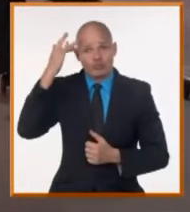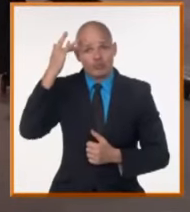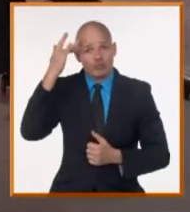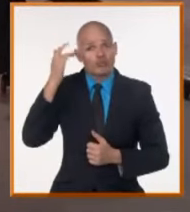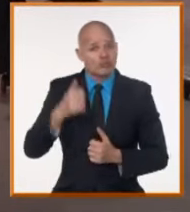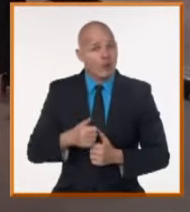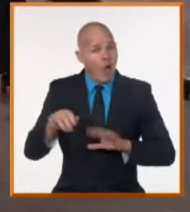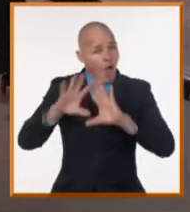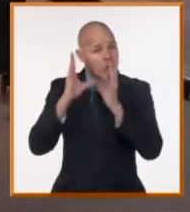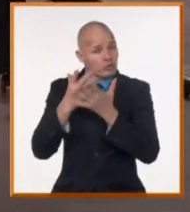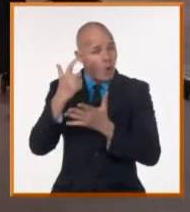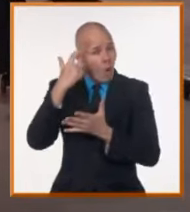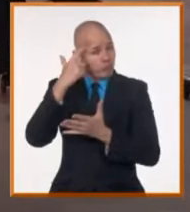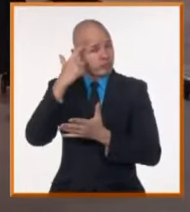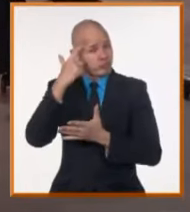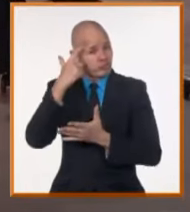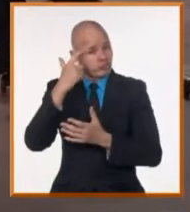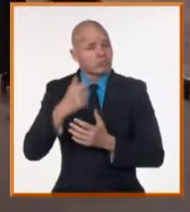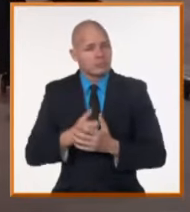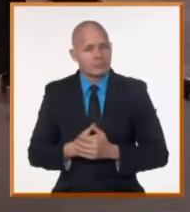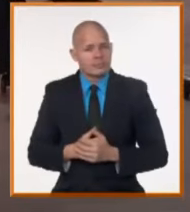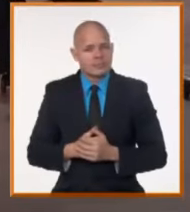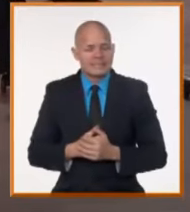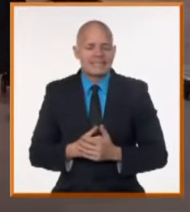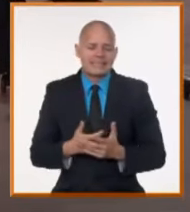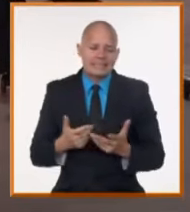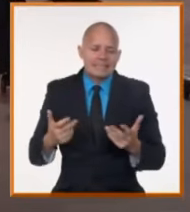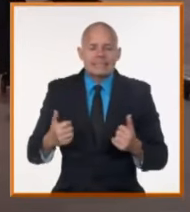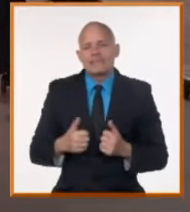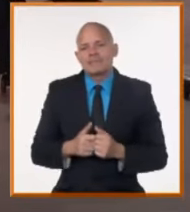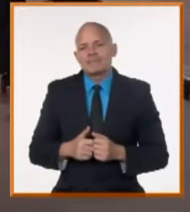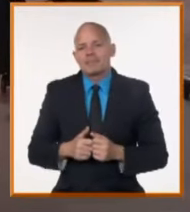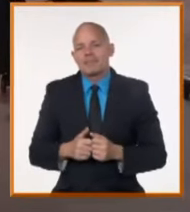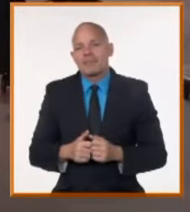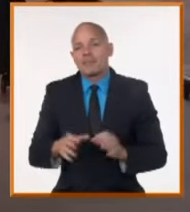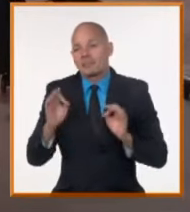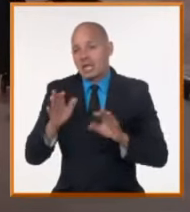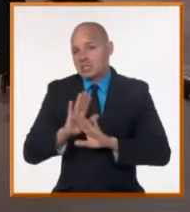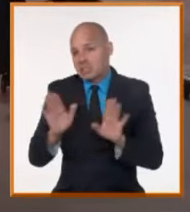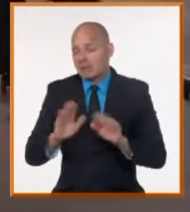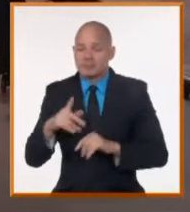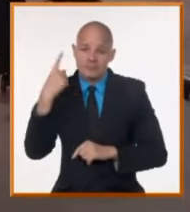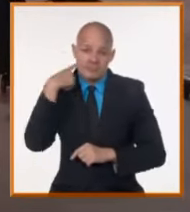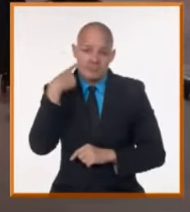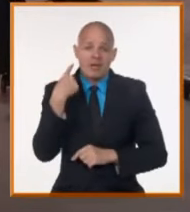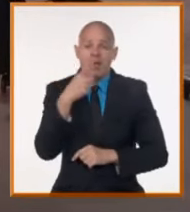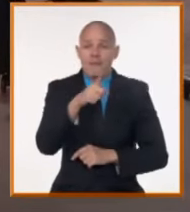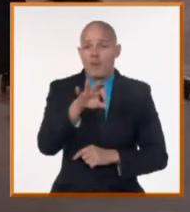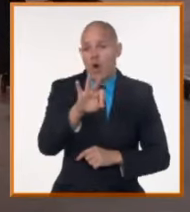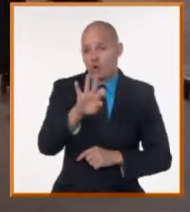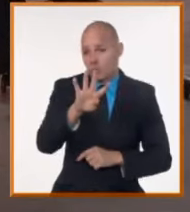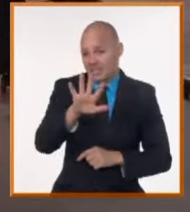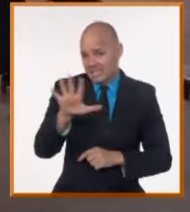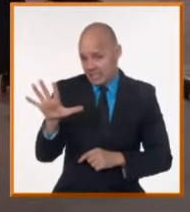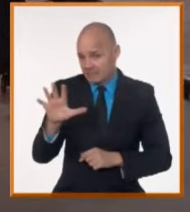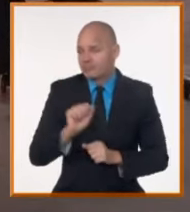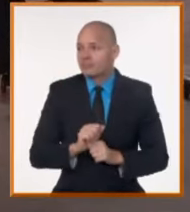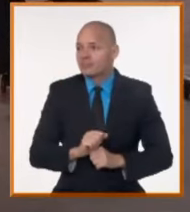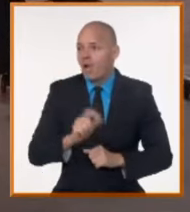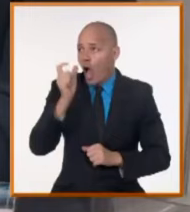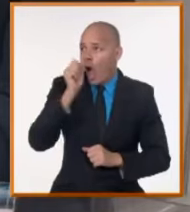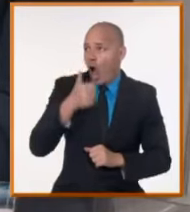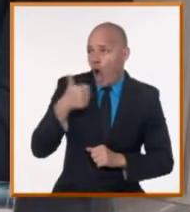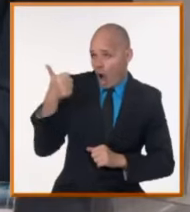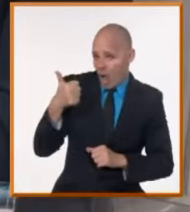Era una mente oscura, pero oscura, ¿no? Y esto se da a la mano con el destino manifiesto, 1845, el artículo de Sullivan, anexión,